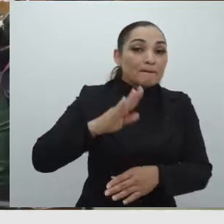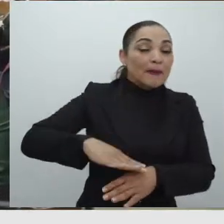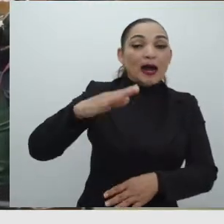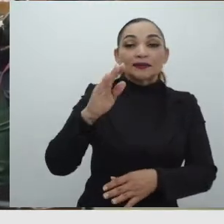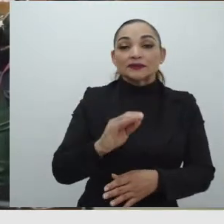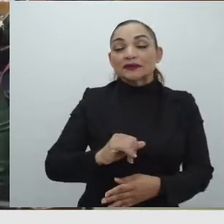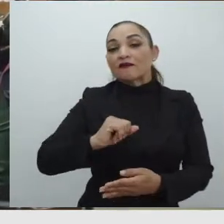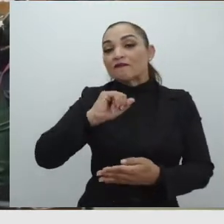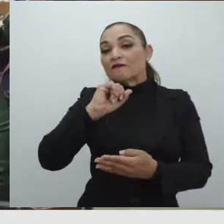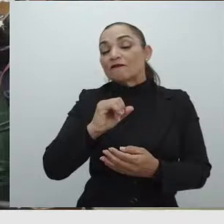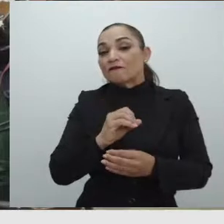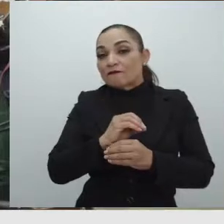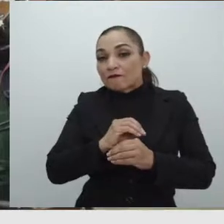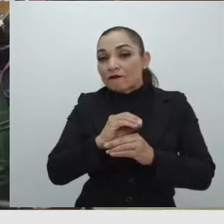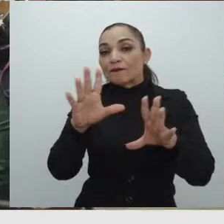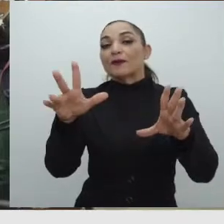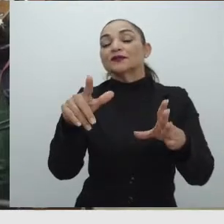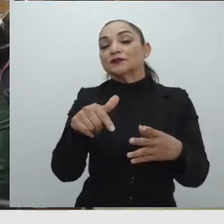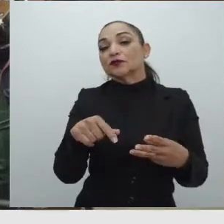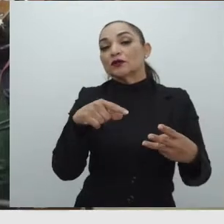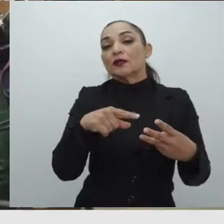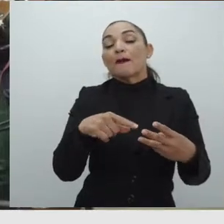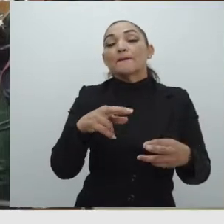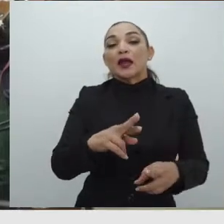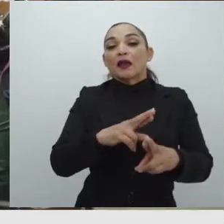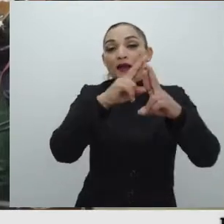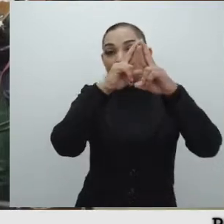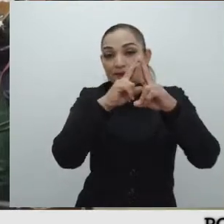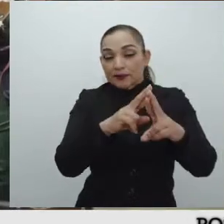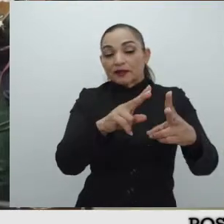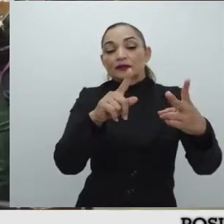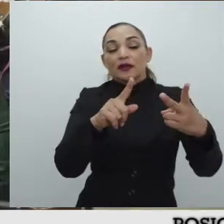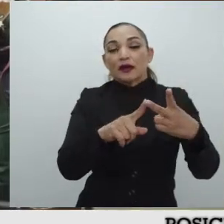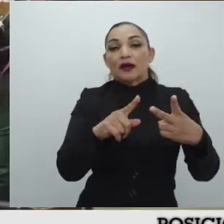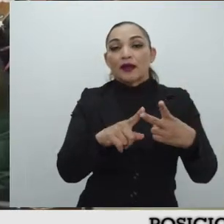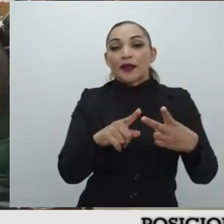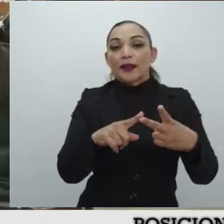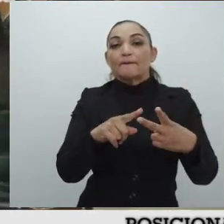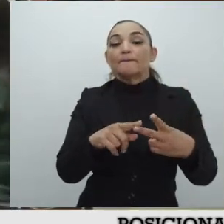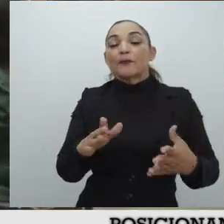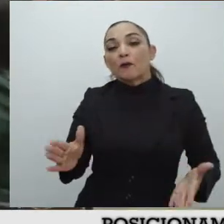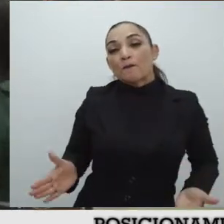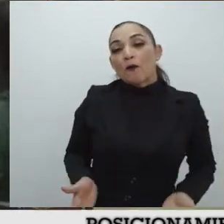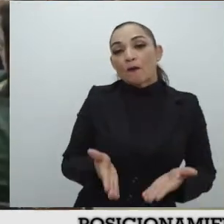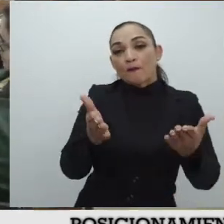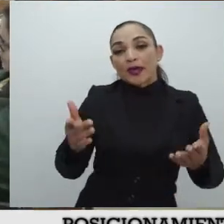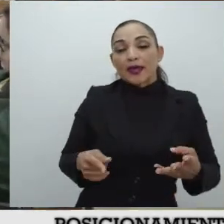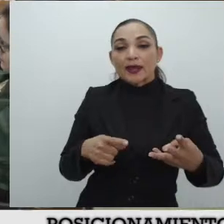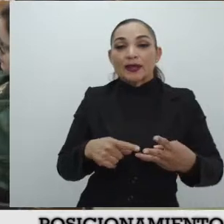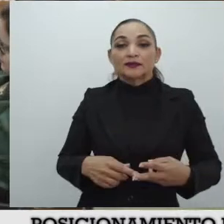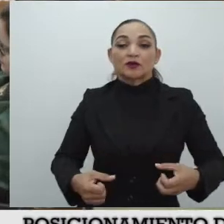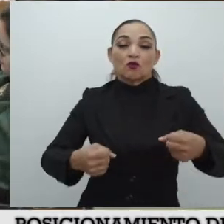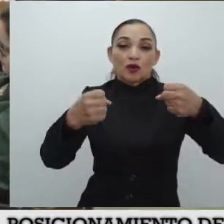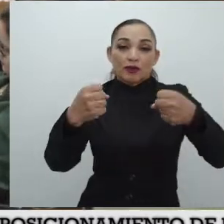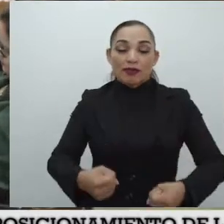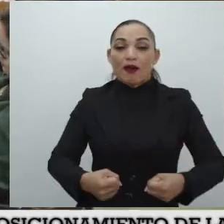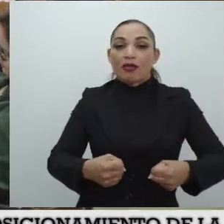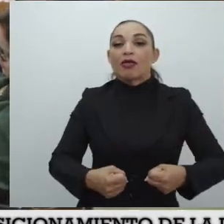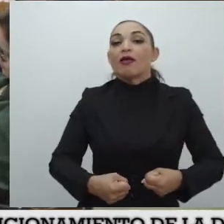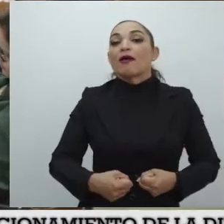para promover, respetar, proteger y garantizar el ejercicio de los derechos